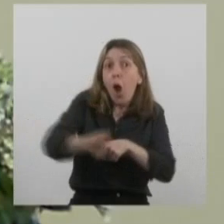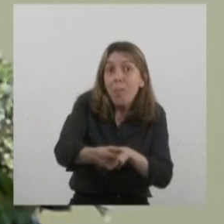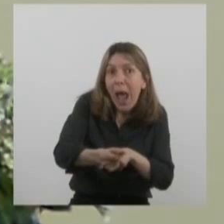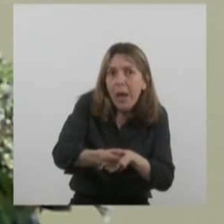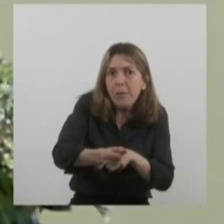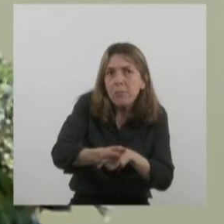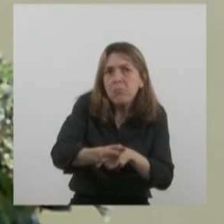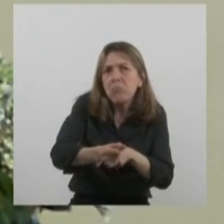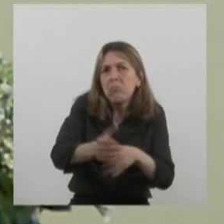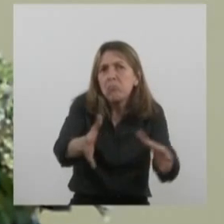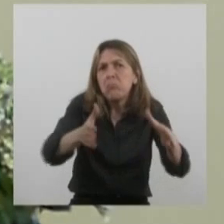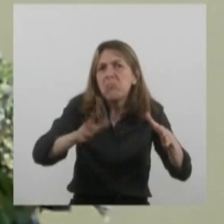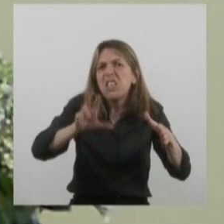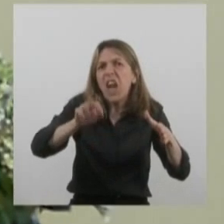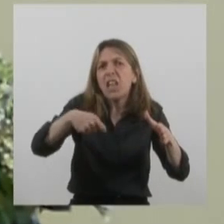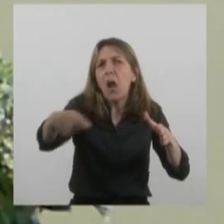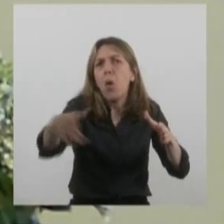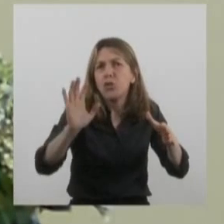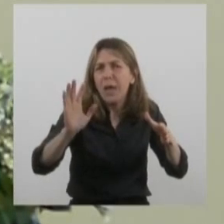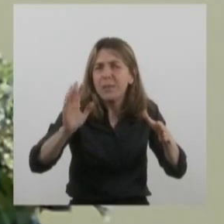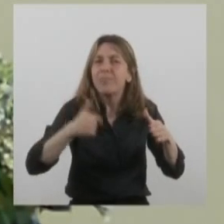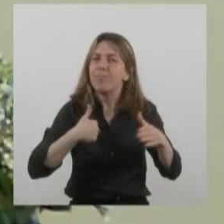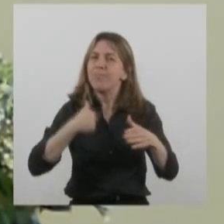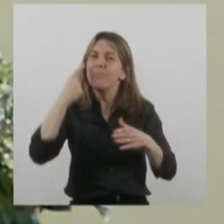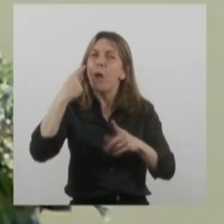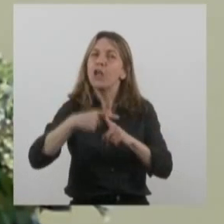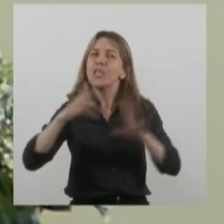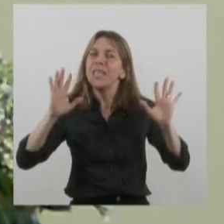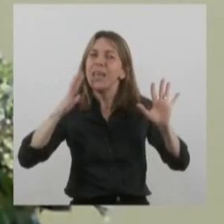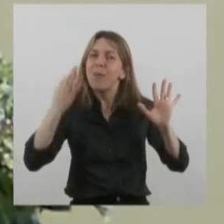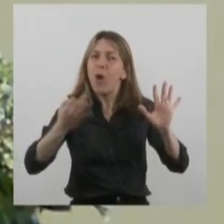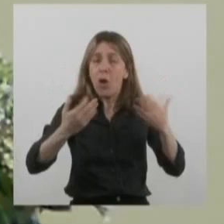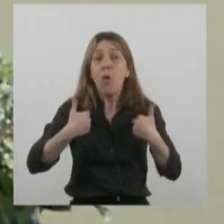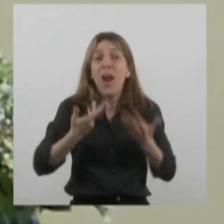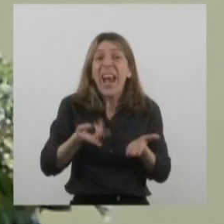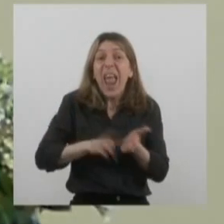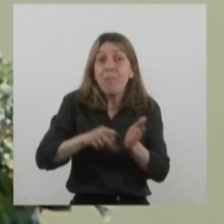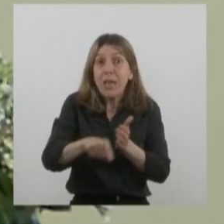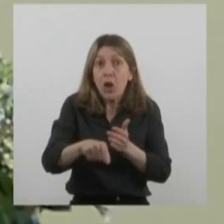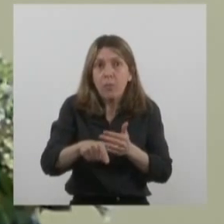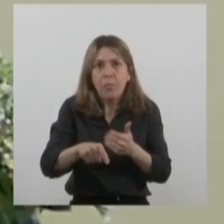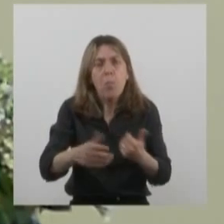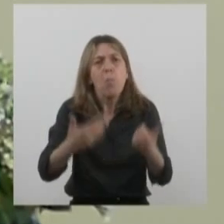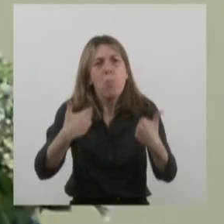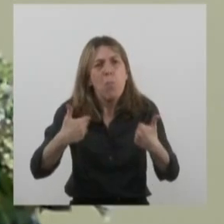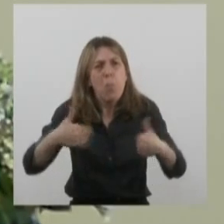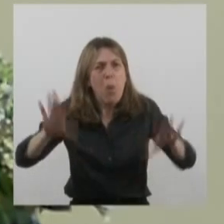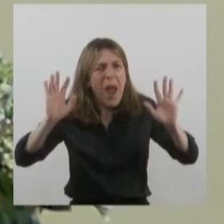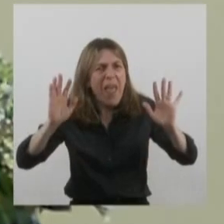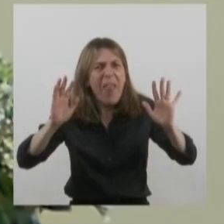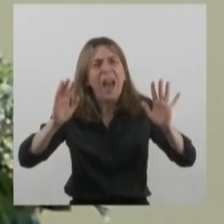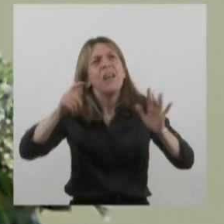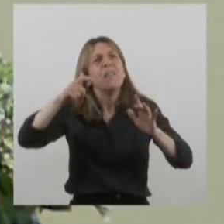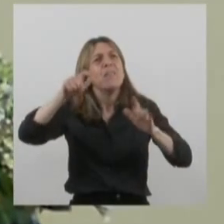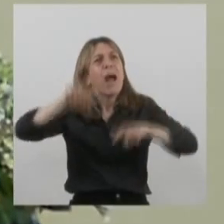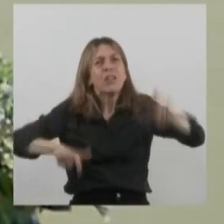eso a mí me abre una gran expectativa, la posibilidad de que, vuelvo a repetir, puedan haber muchos más argentinos